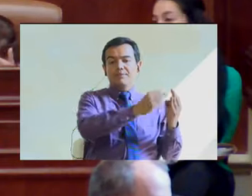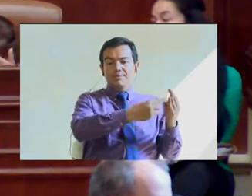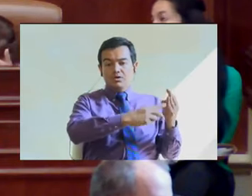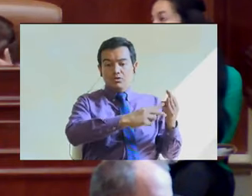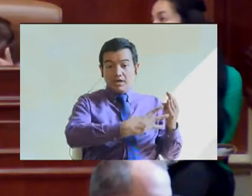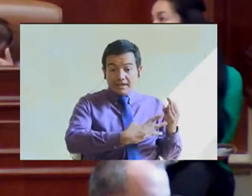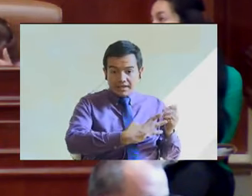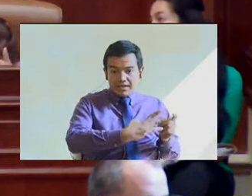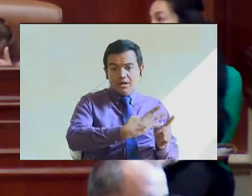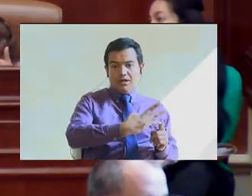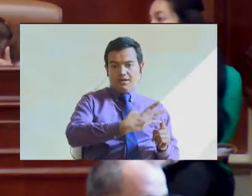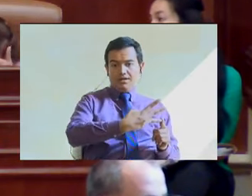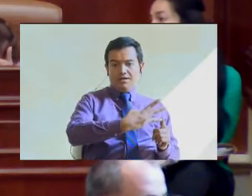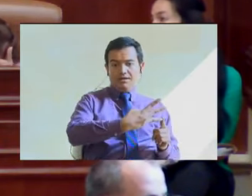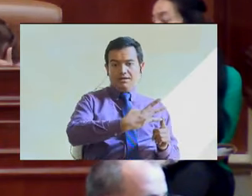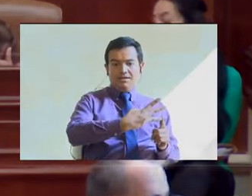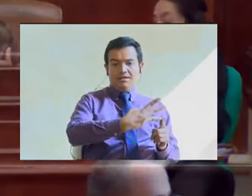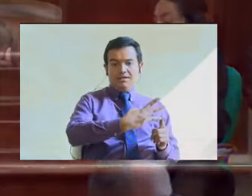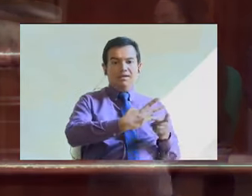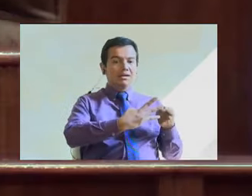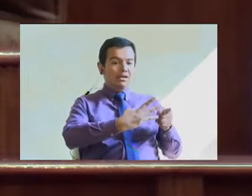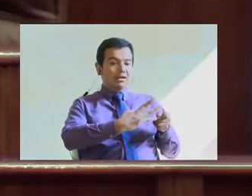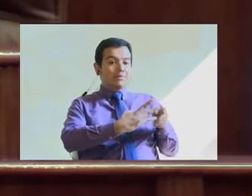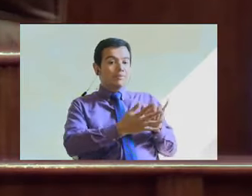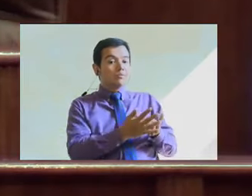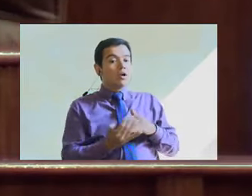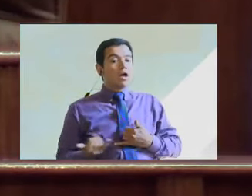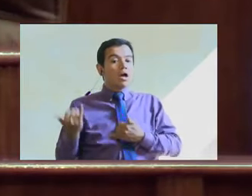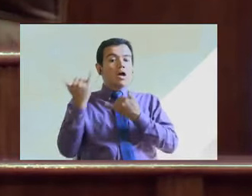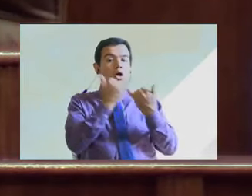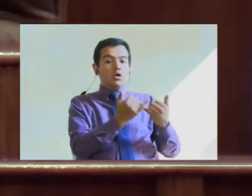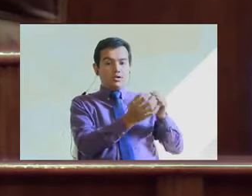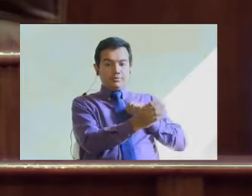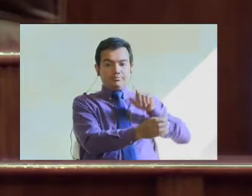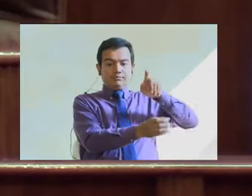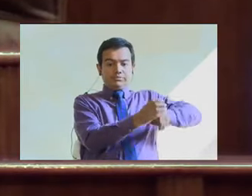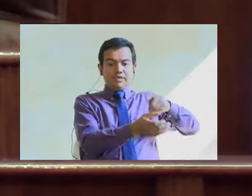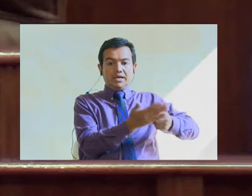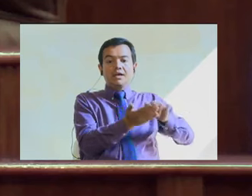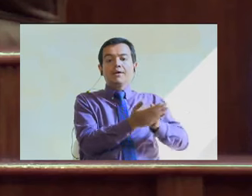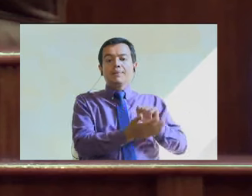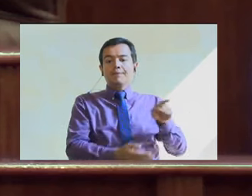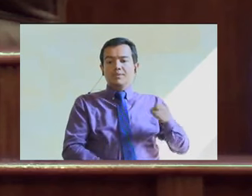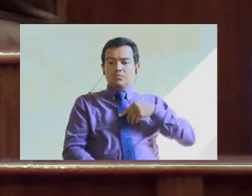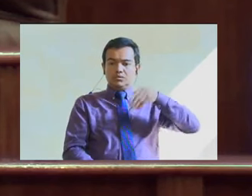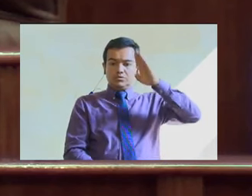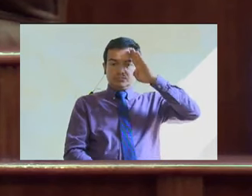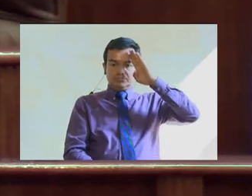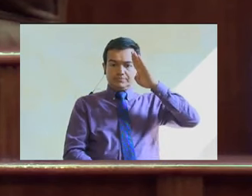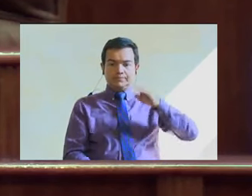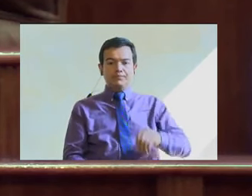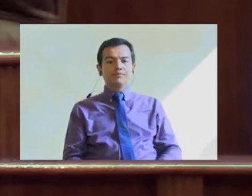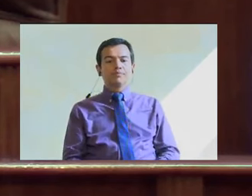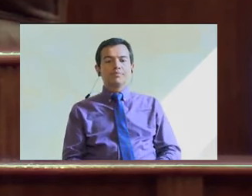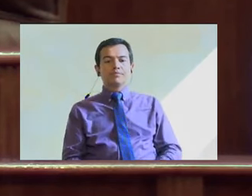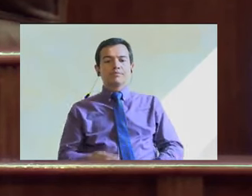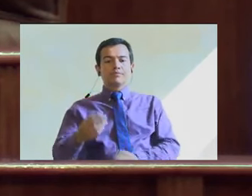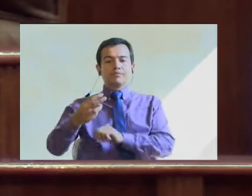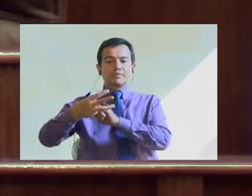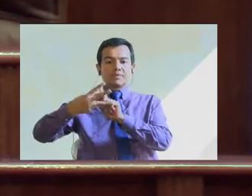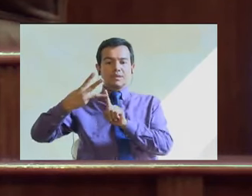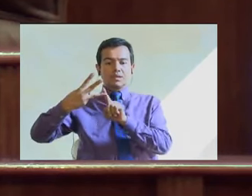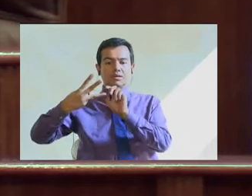consaguinidad que en la actualidad hace parte la institución a nivel ejecutivo yelo